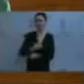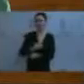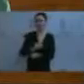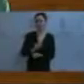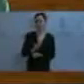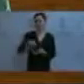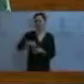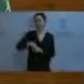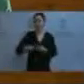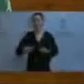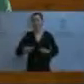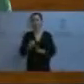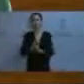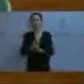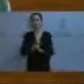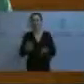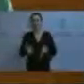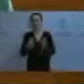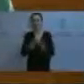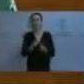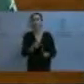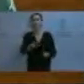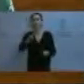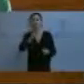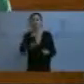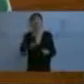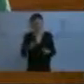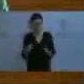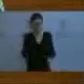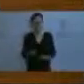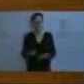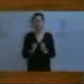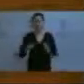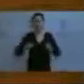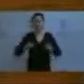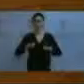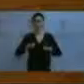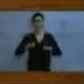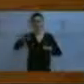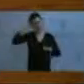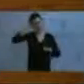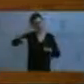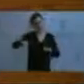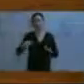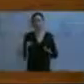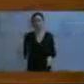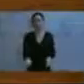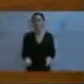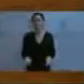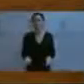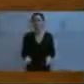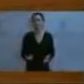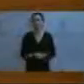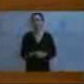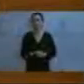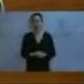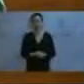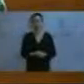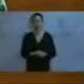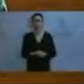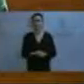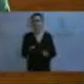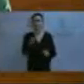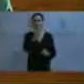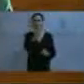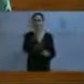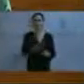el mercado de trabajo en el conjunto de un país. Y partiendo de esa premisa, no es menos cierto que las